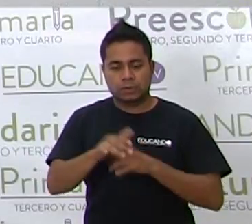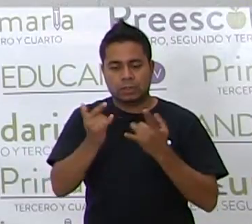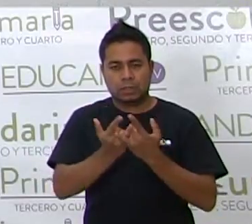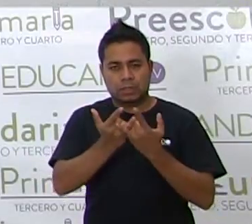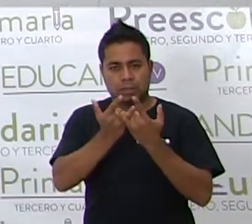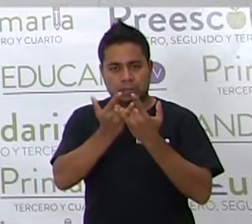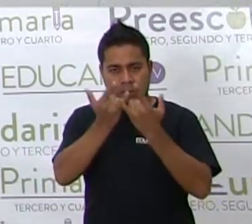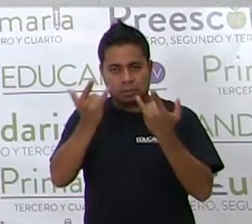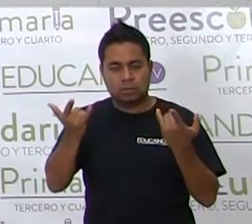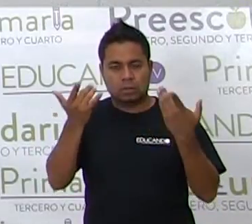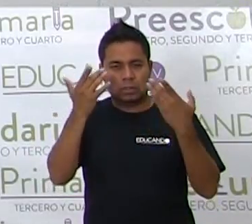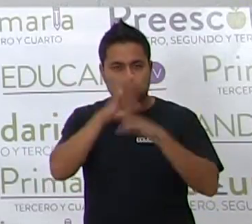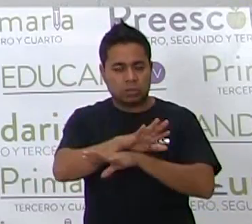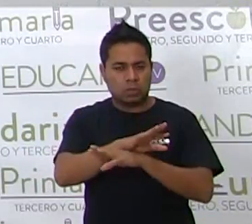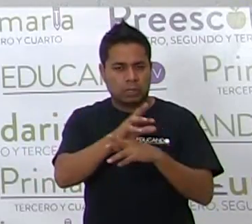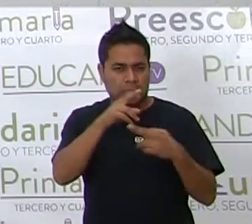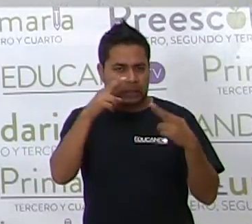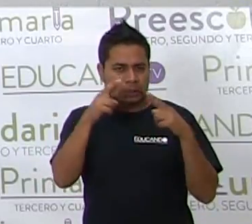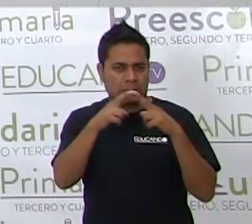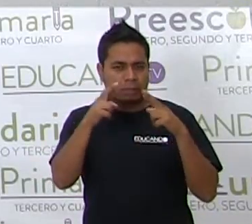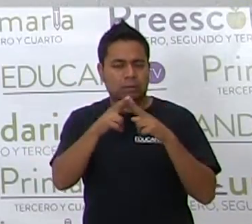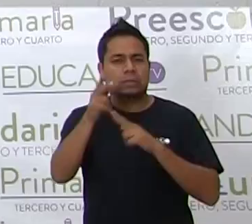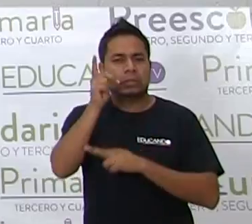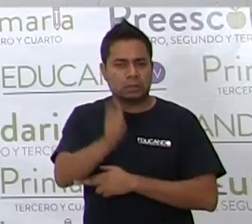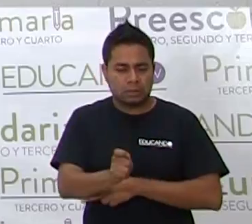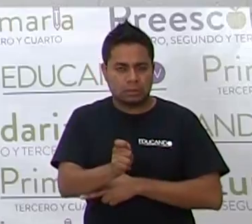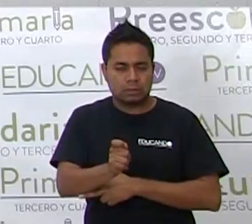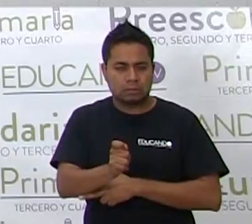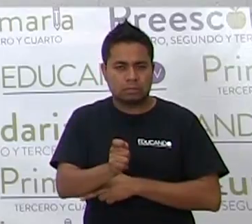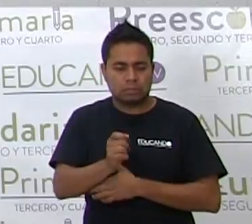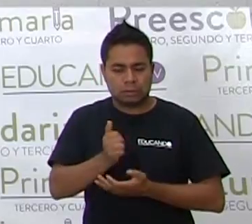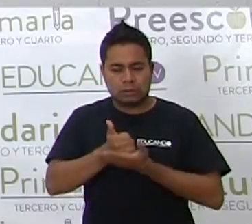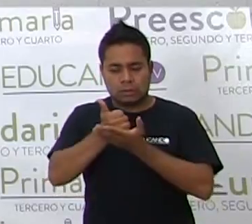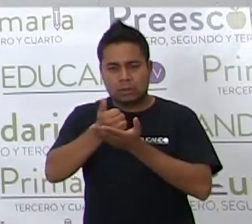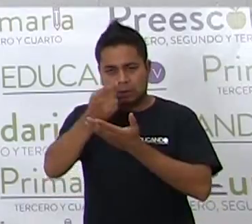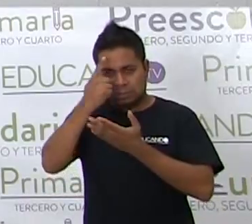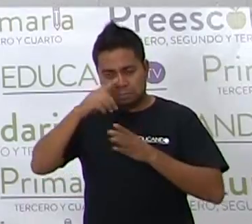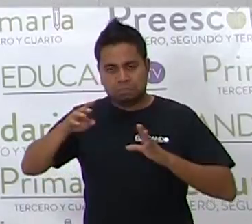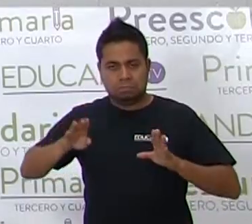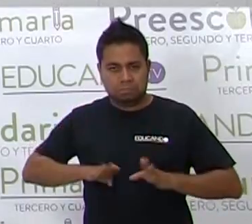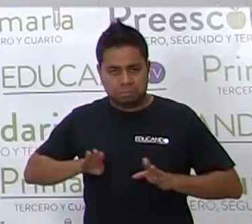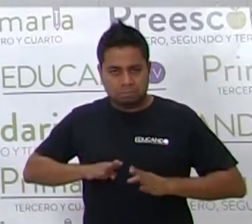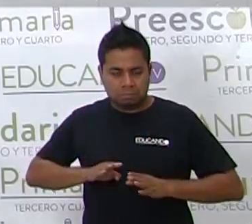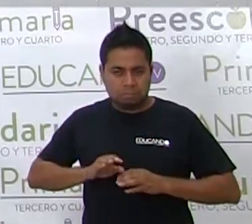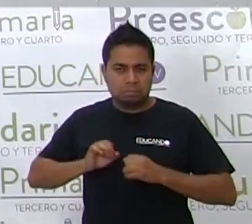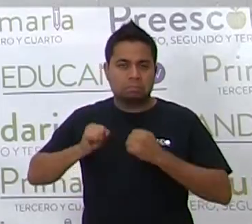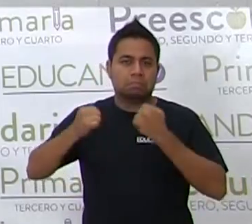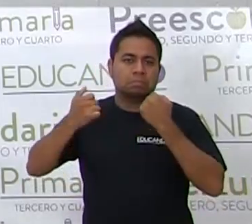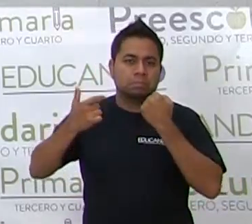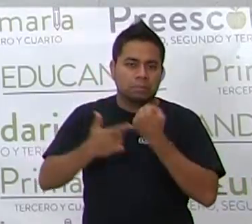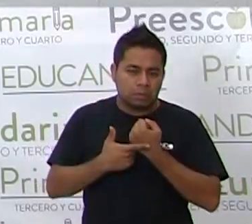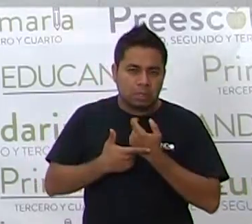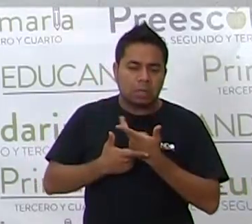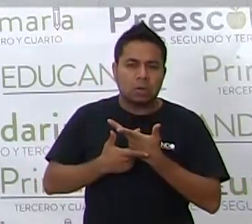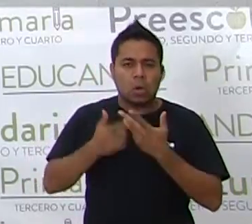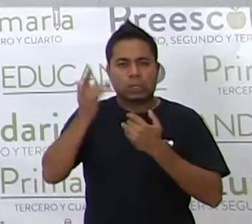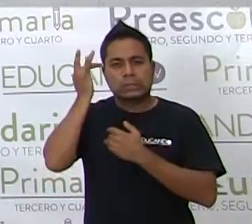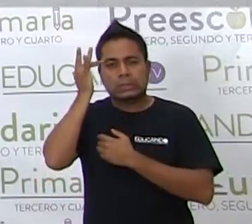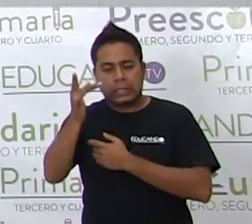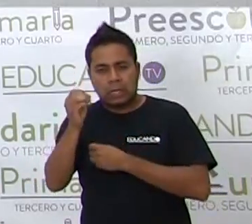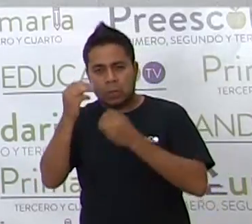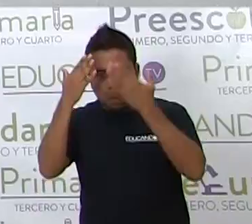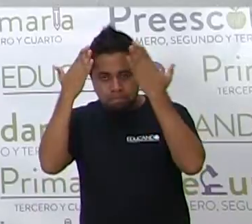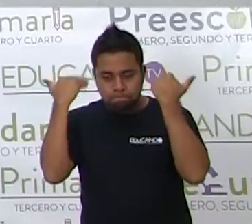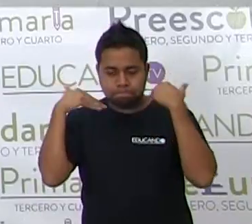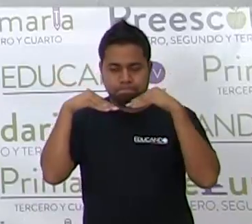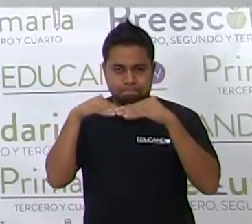corte religioso van a determinar mucho la característica de algunos santos, algunos monjes, algunas